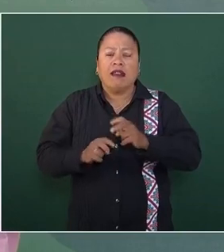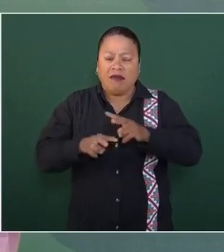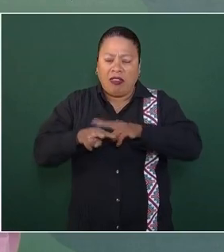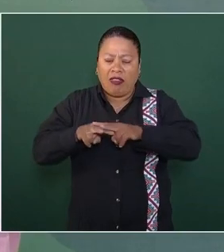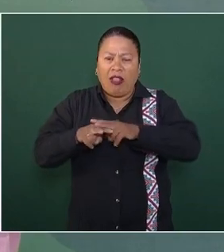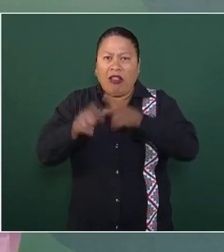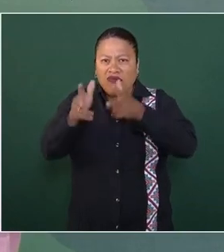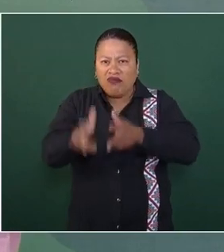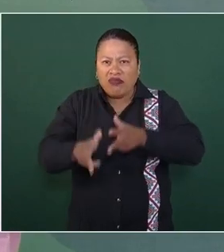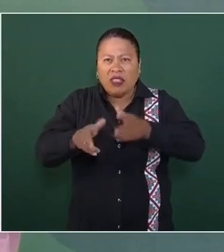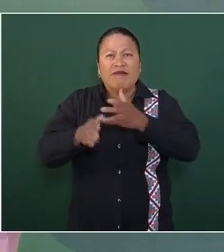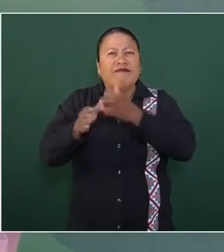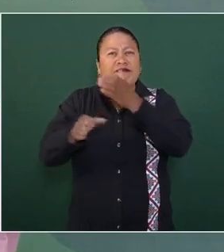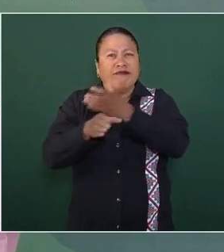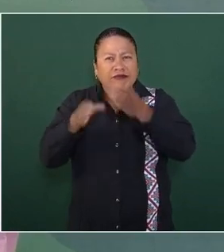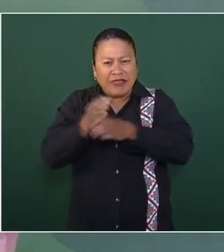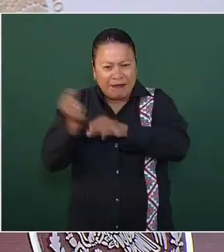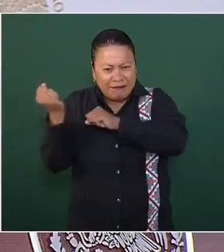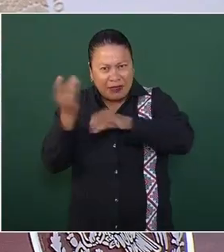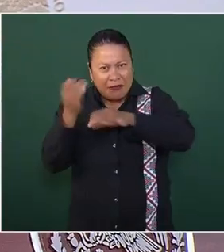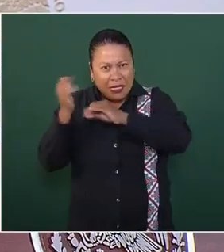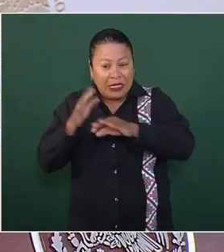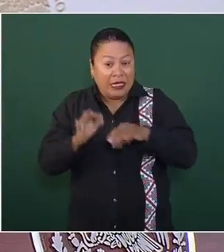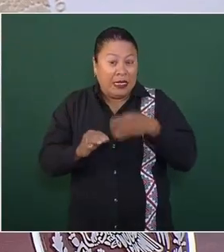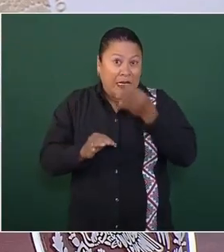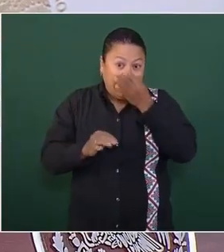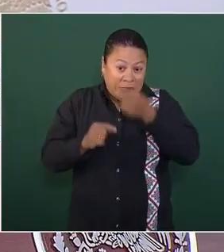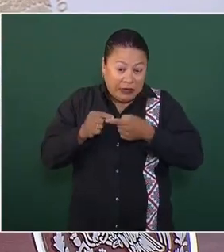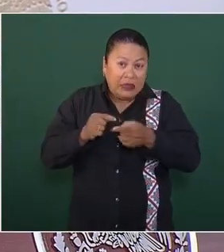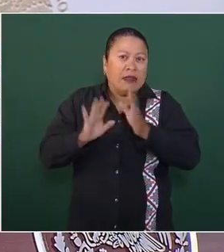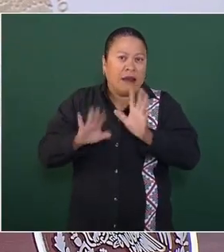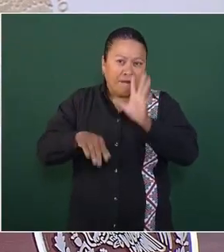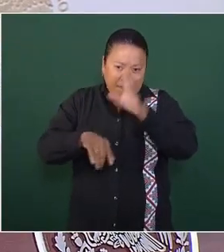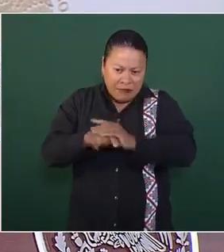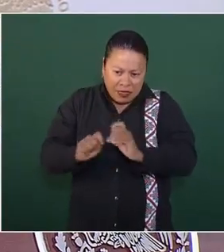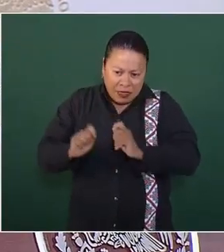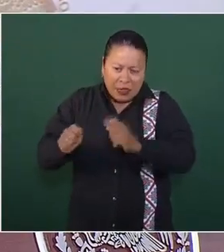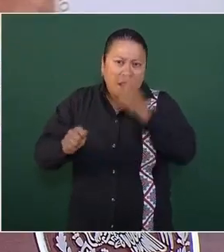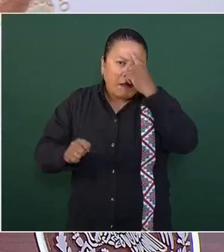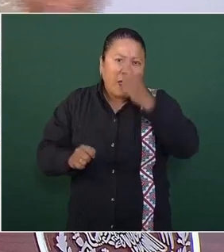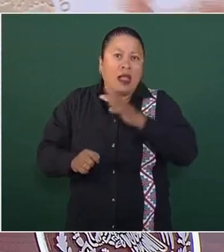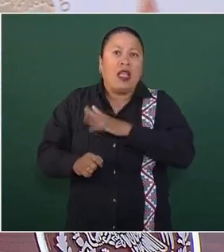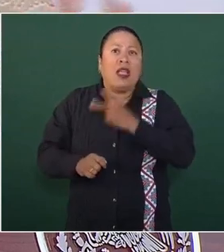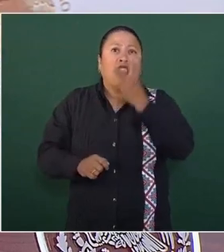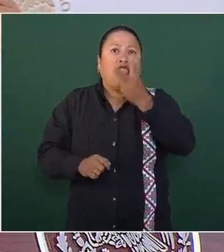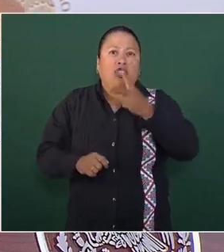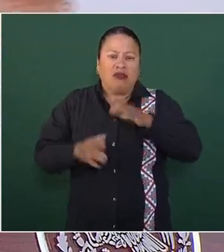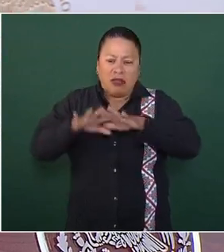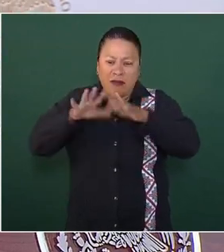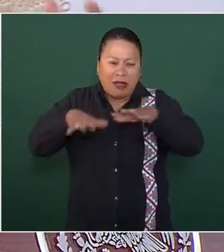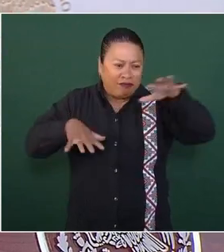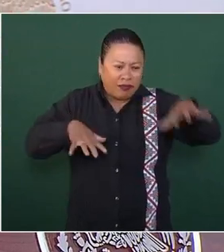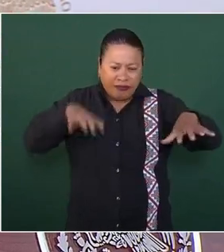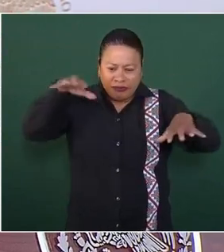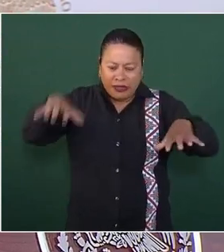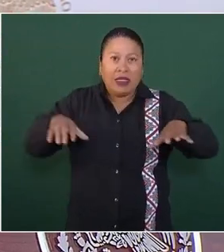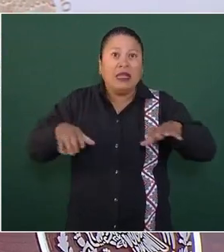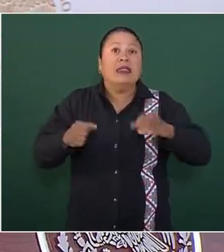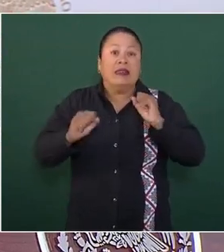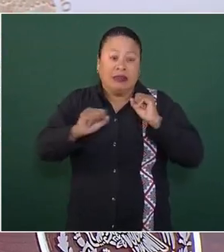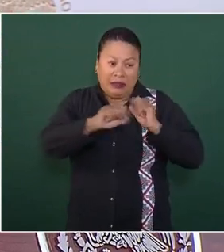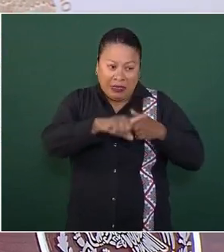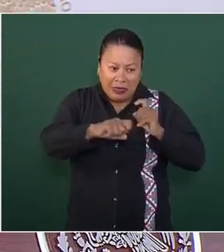ya está por otorgarse la concesión para el manejo de los dos puertos Salina Cruz y